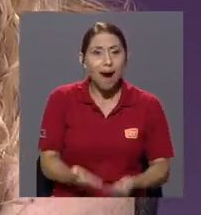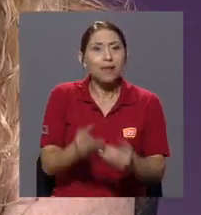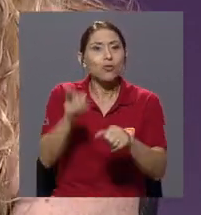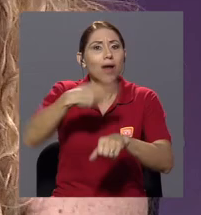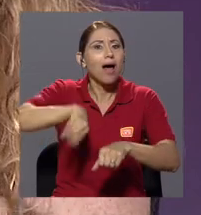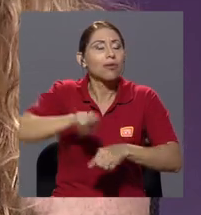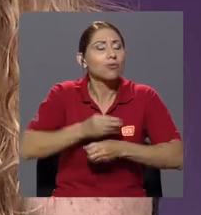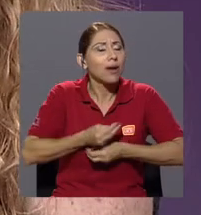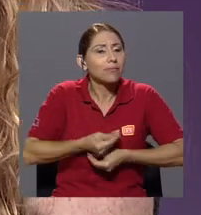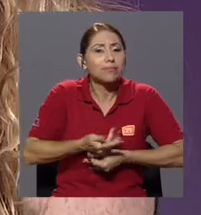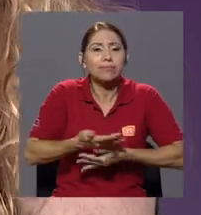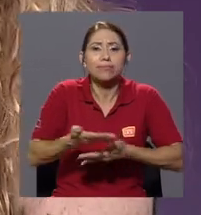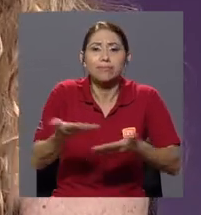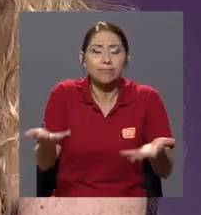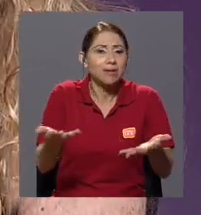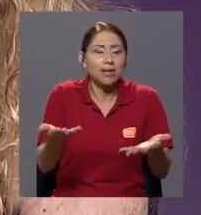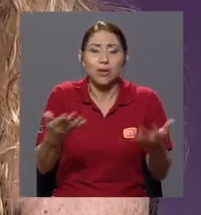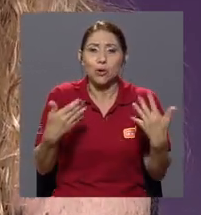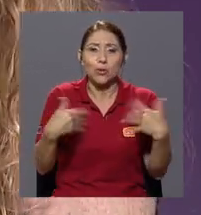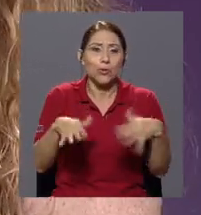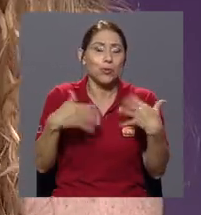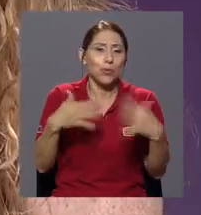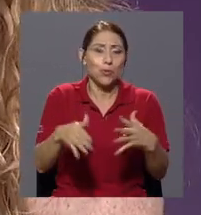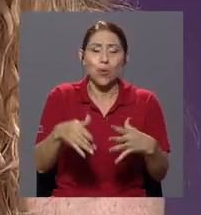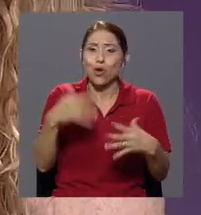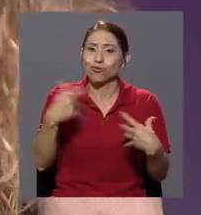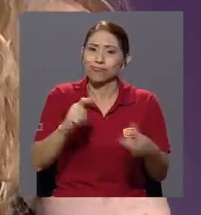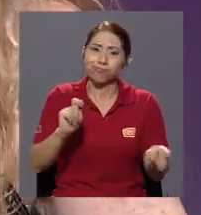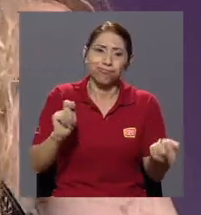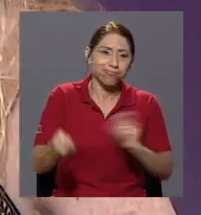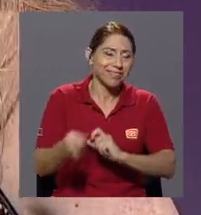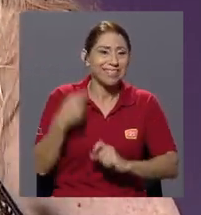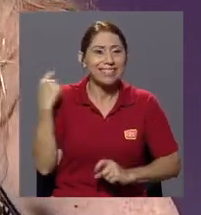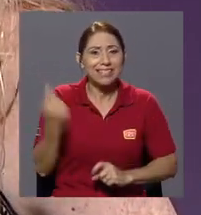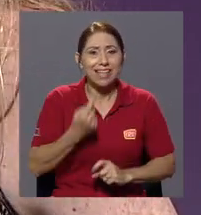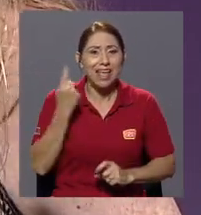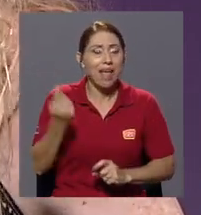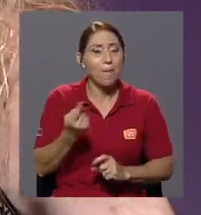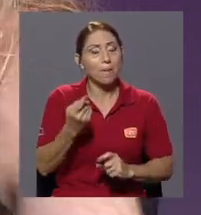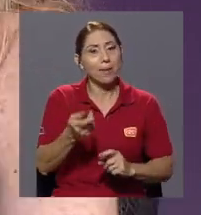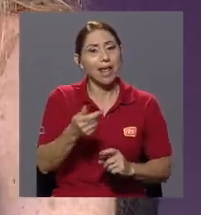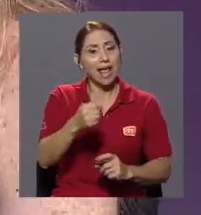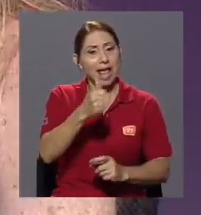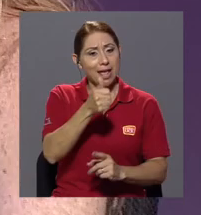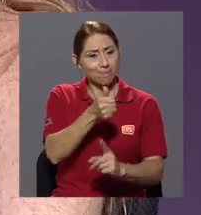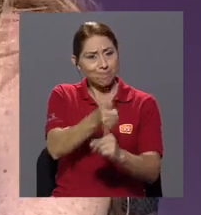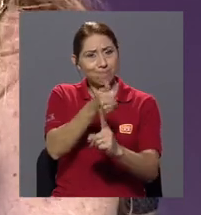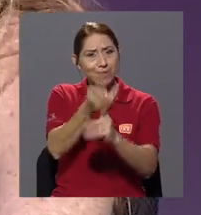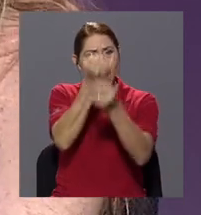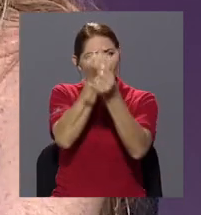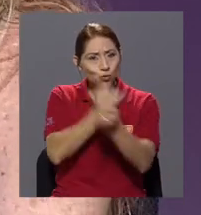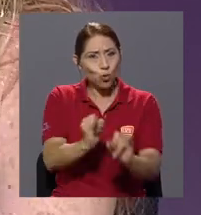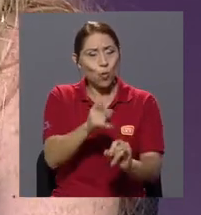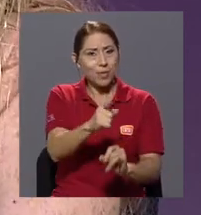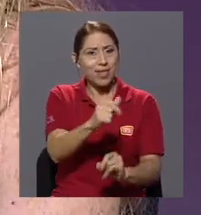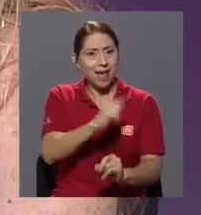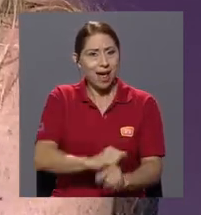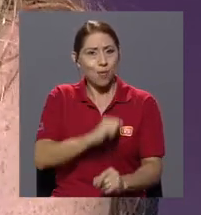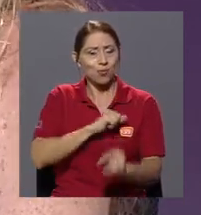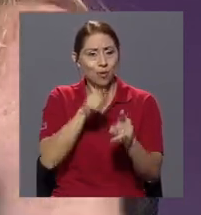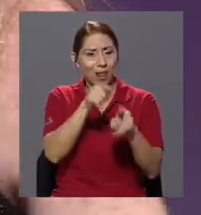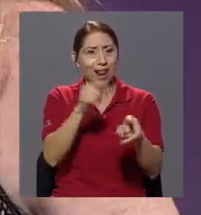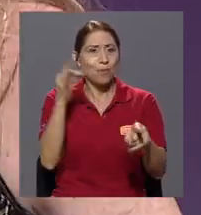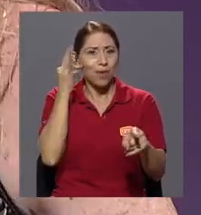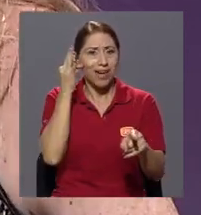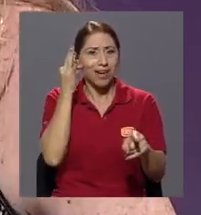parto fluya fisiológicamente a lo más lo más natural posible y dándole siempre la palabra la autonomía a